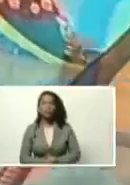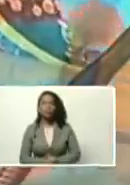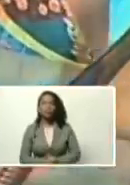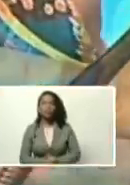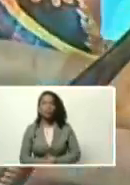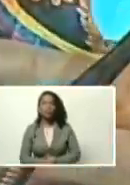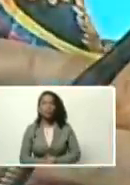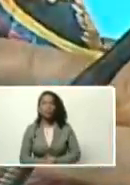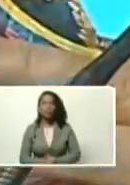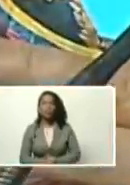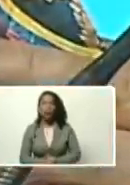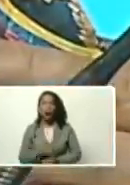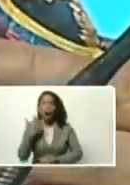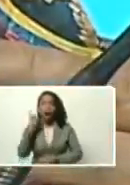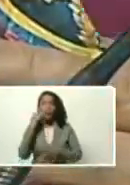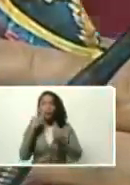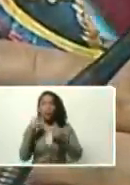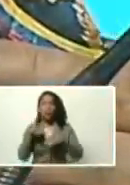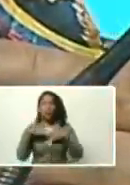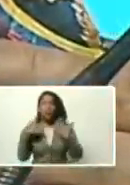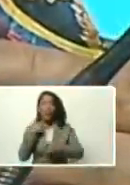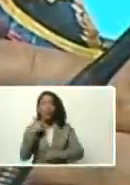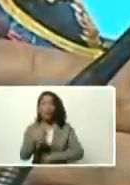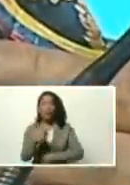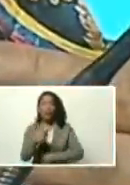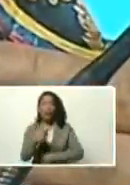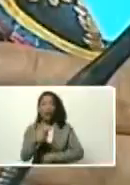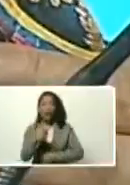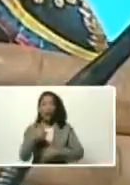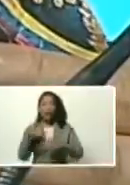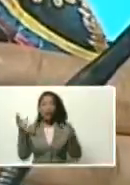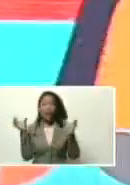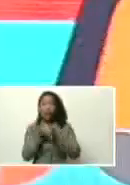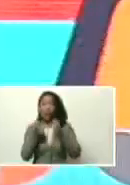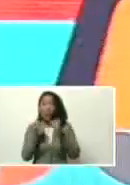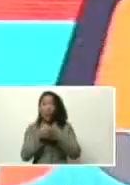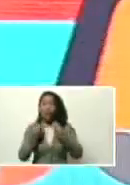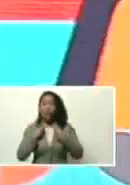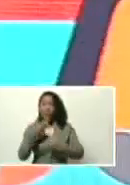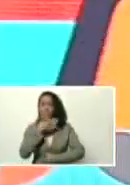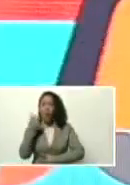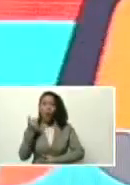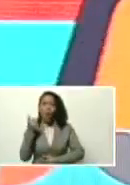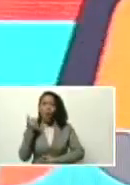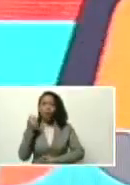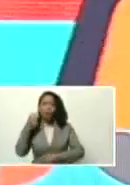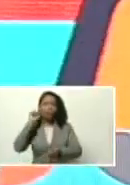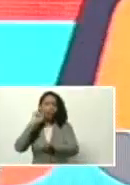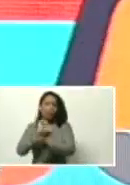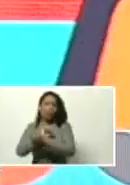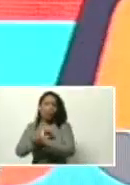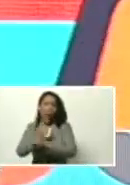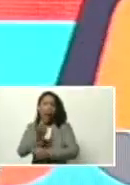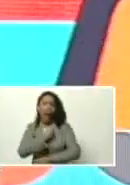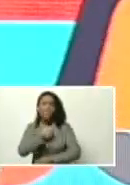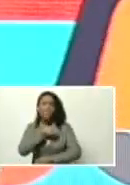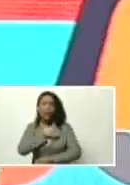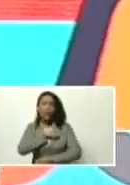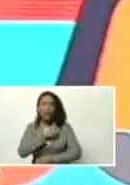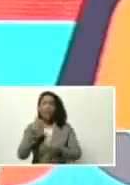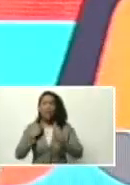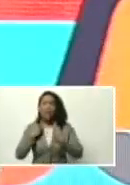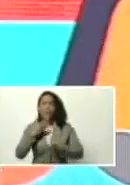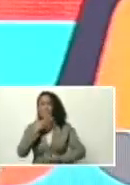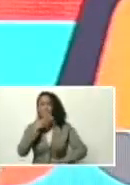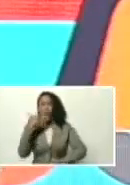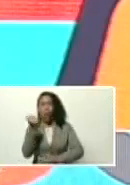Porque había muchos que decían que en la colonia se vivía mejor, que siendo esclavos de España vivíamos